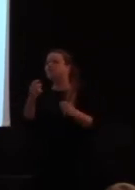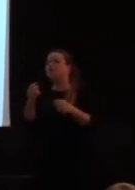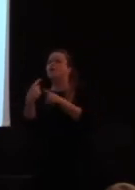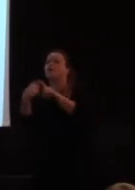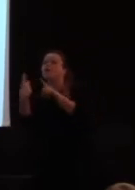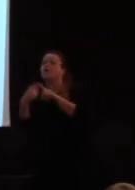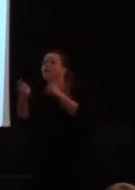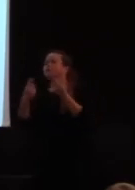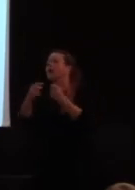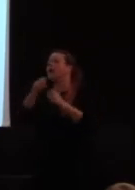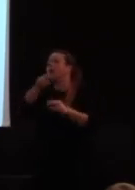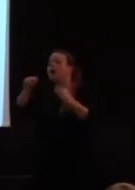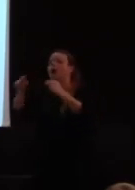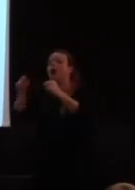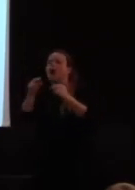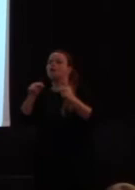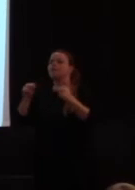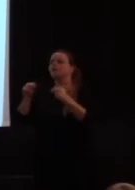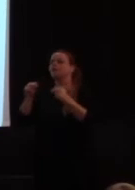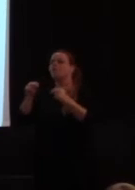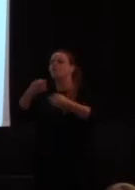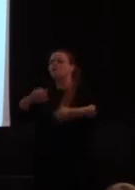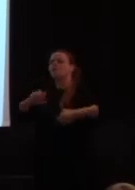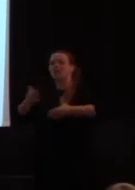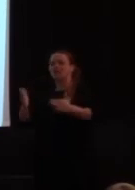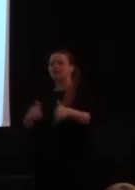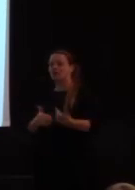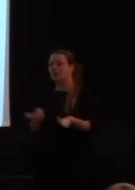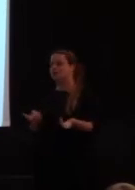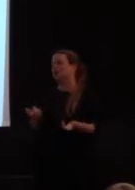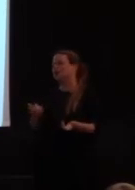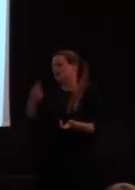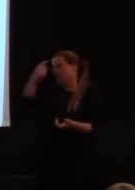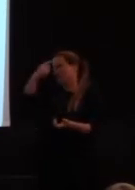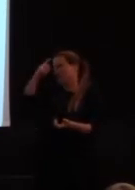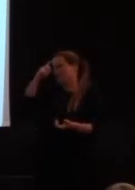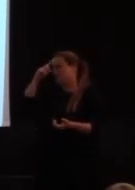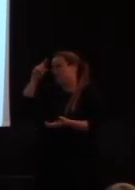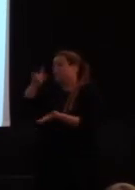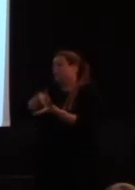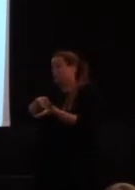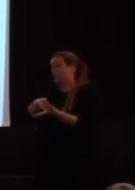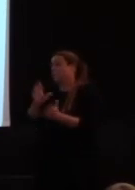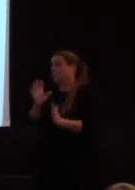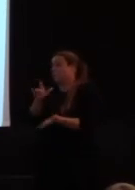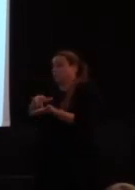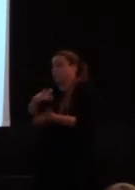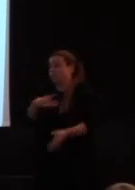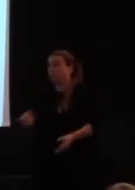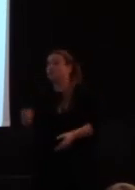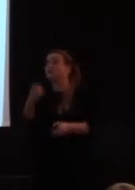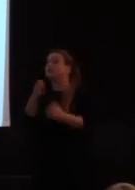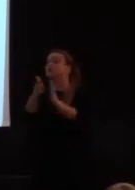en la clase muy informales, que no sé si está pasado, que me puede pasar. Entonces buscamos un punto de que la clase